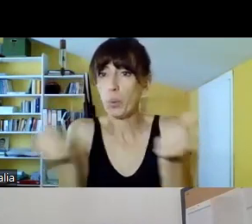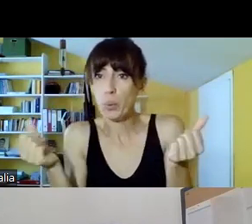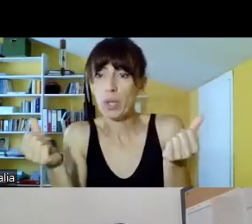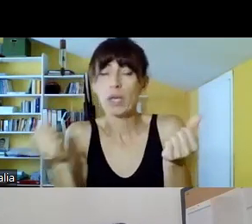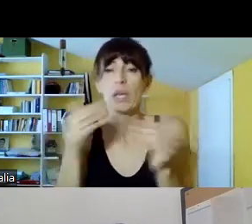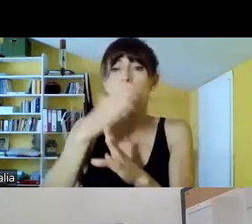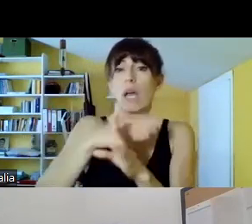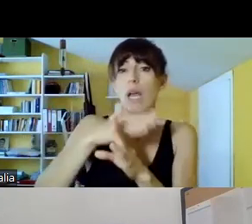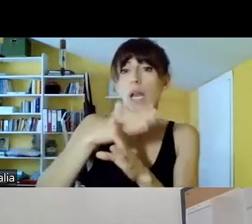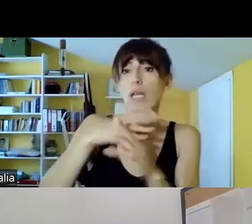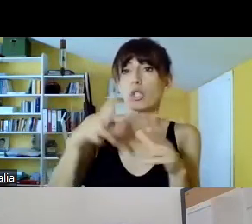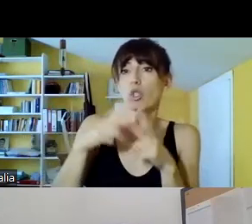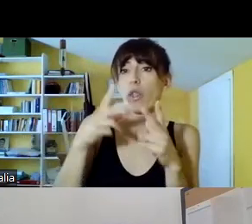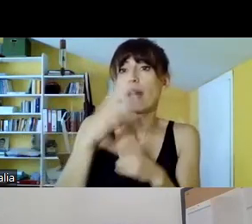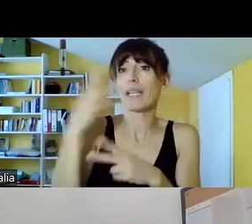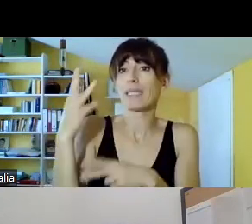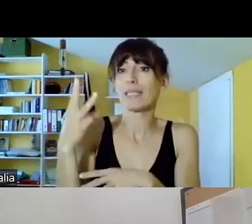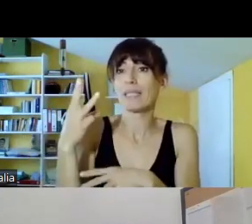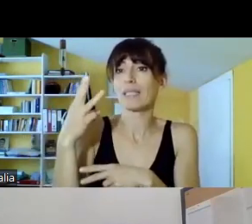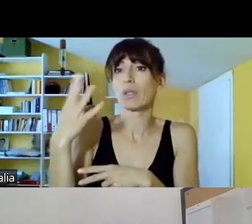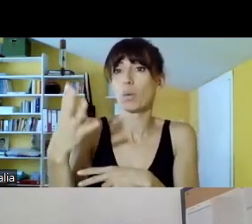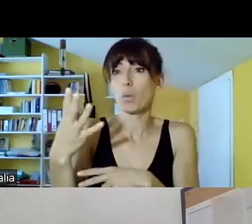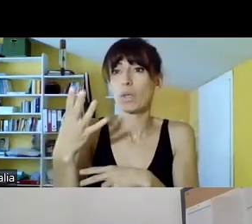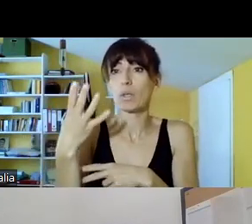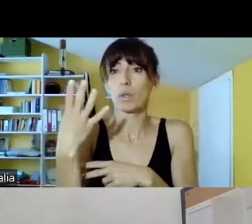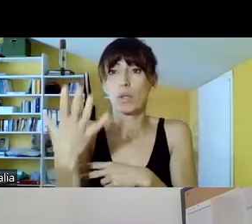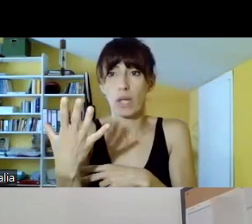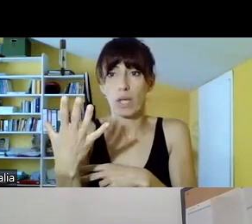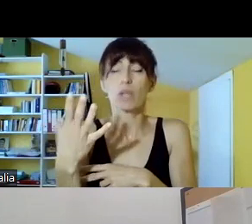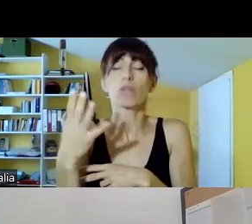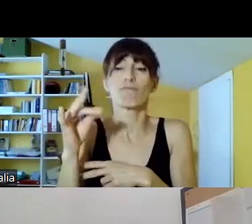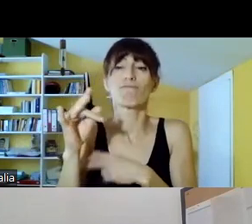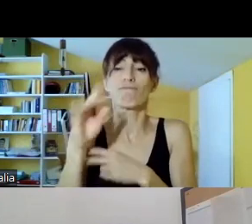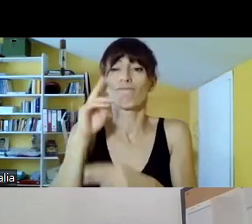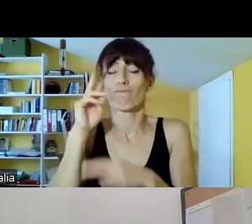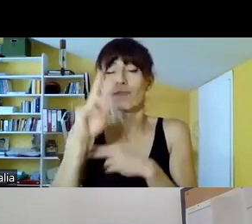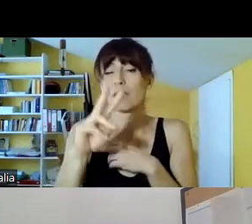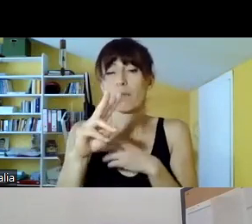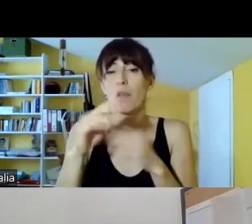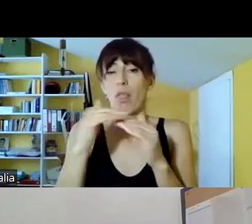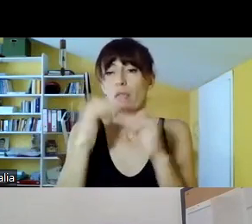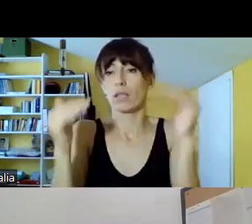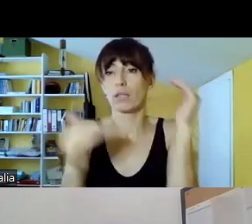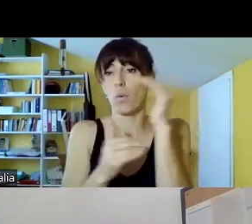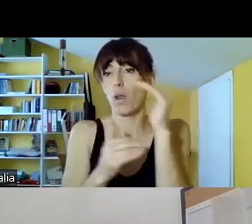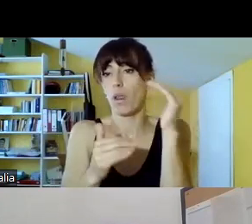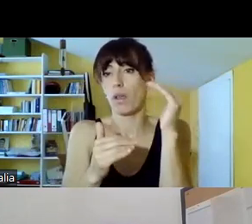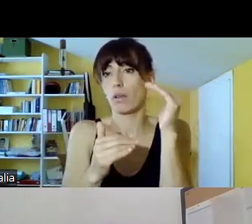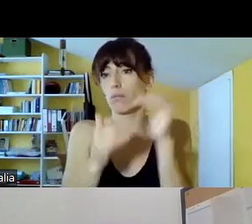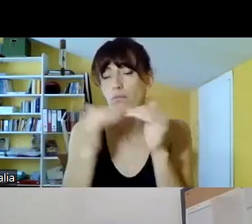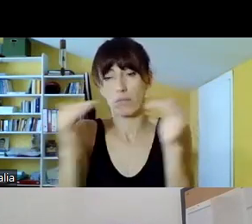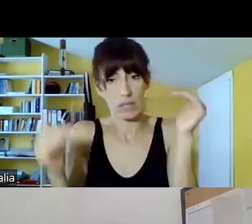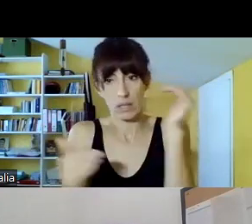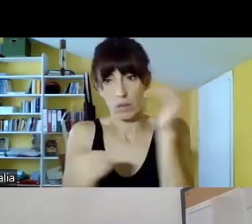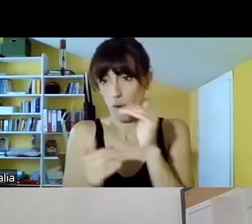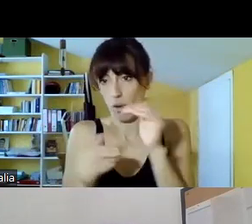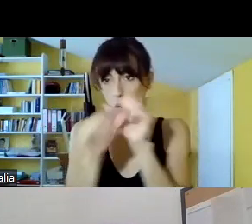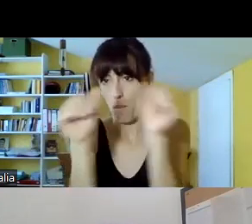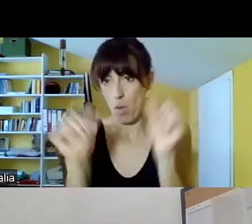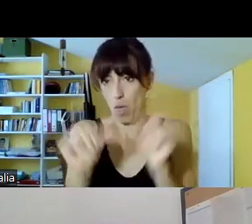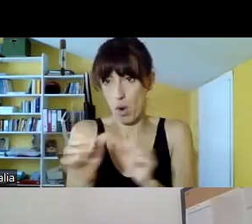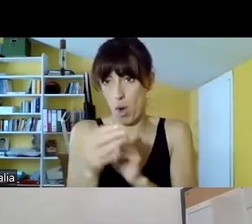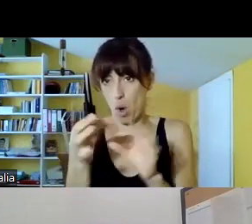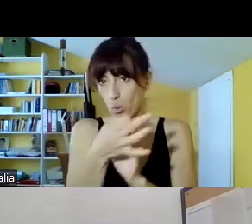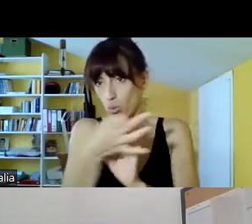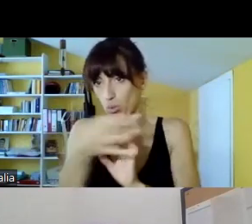sociales 3, 4 y 5 sí que se observan las desigualdades de género incluso en el modelo totalmente ajustado.